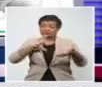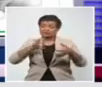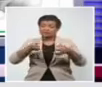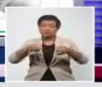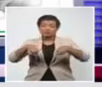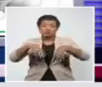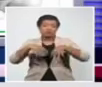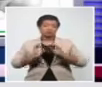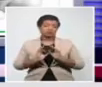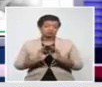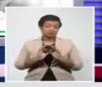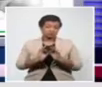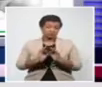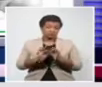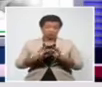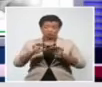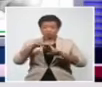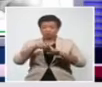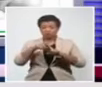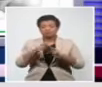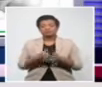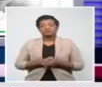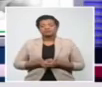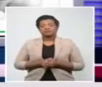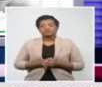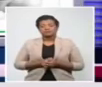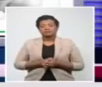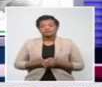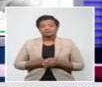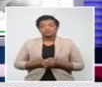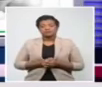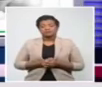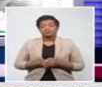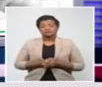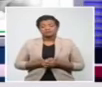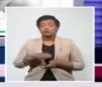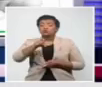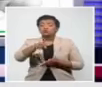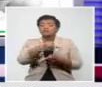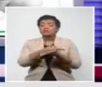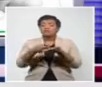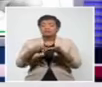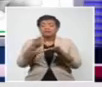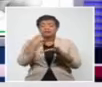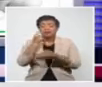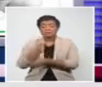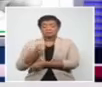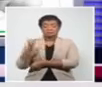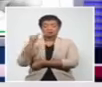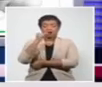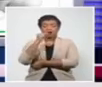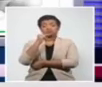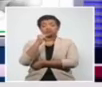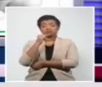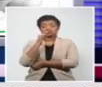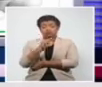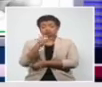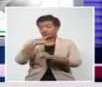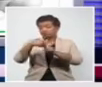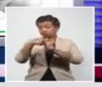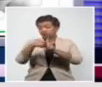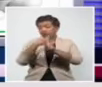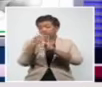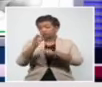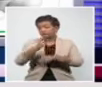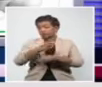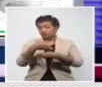esta provincia cubana, marcando en las últimas semanas la puntera, lamentablemente también en todas las estadísticas.